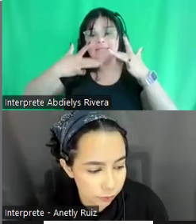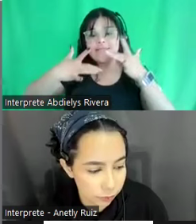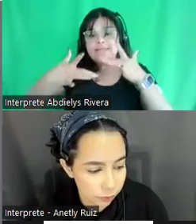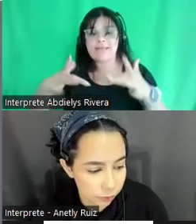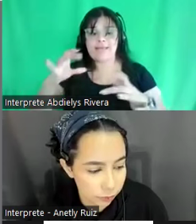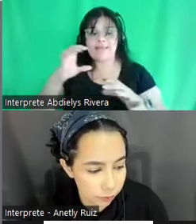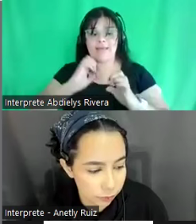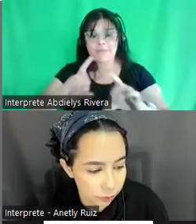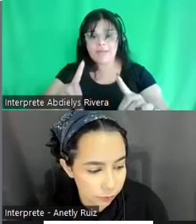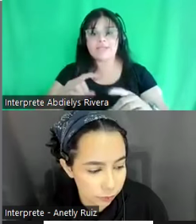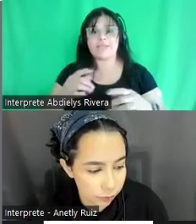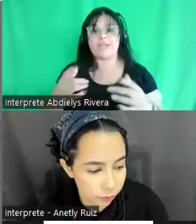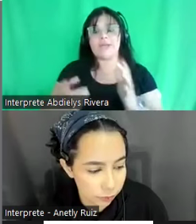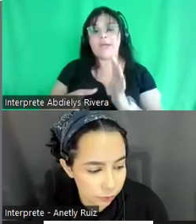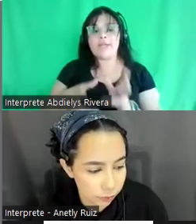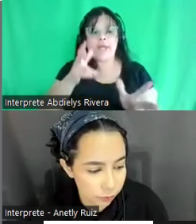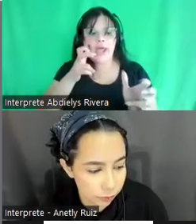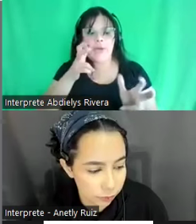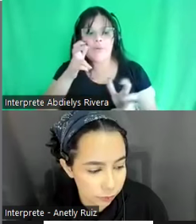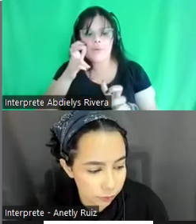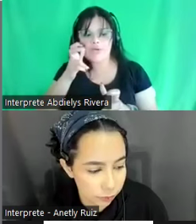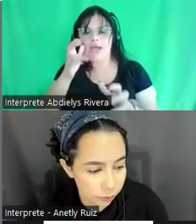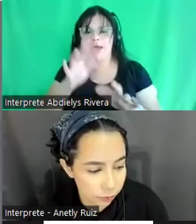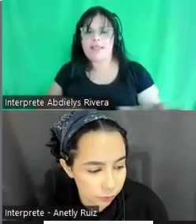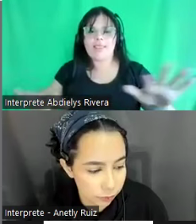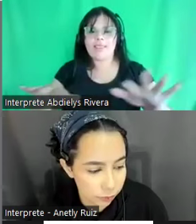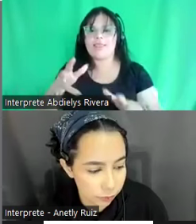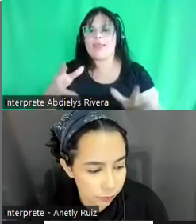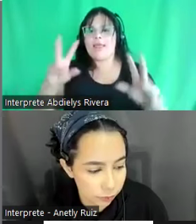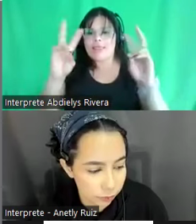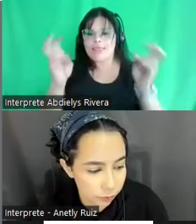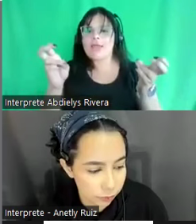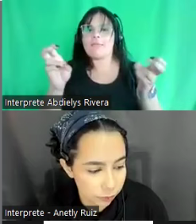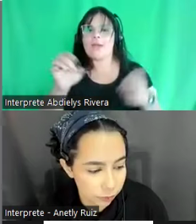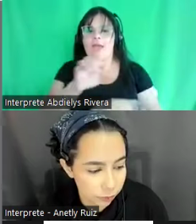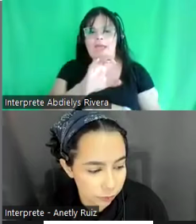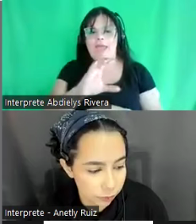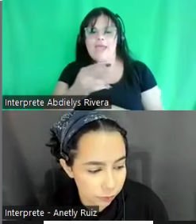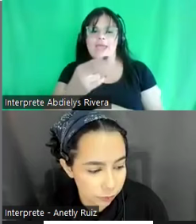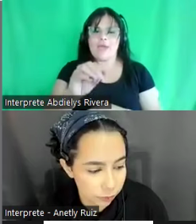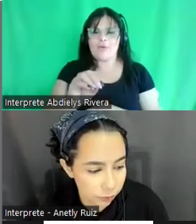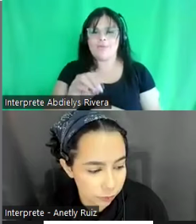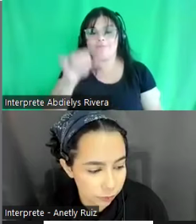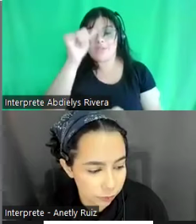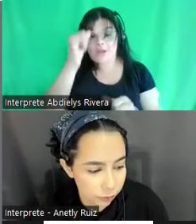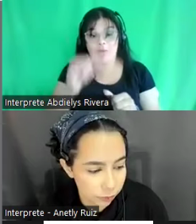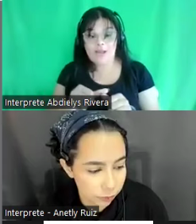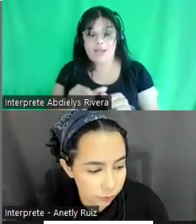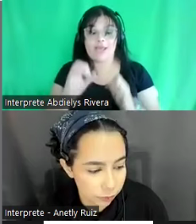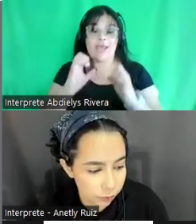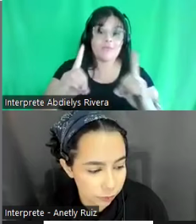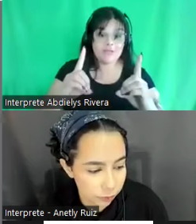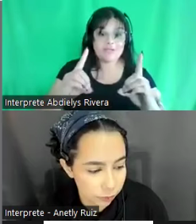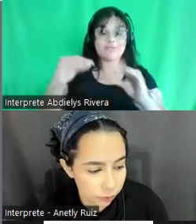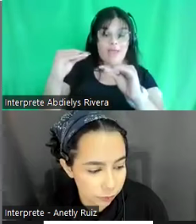este tema y sobre la sección del proyecto ECO, es muy bueno. Recuerden que la educación nos da poder. Nos da poder